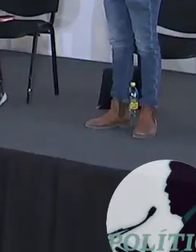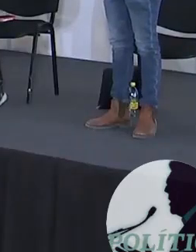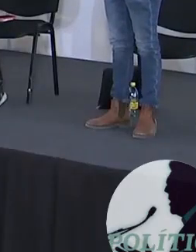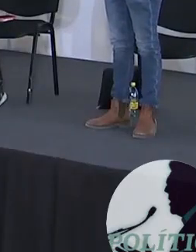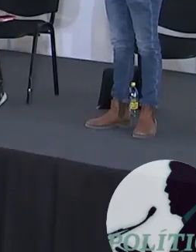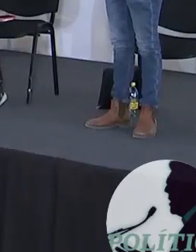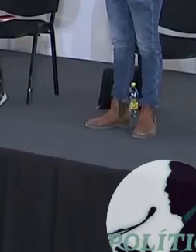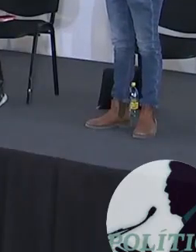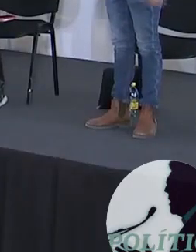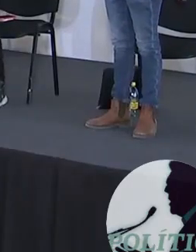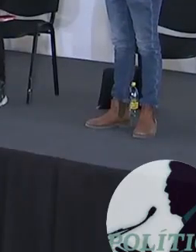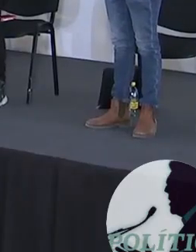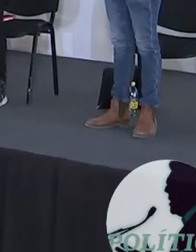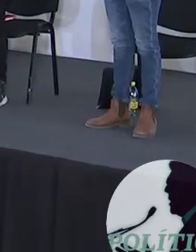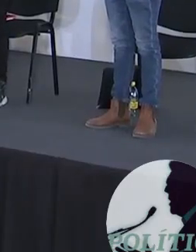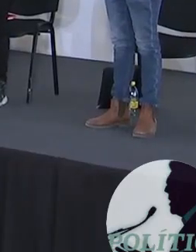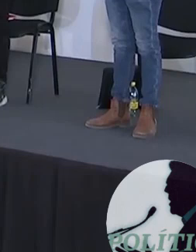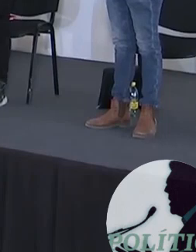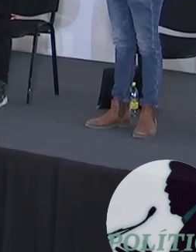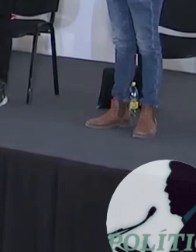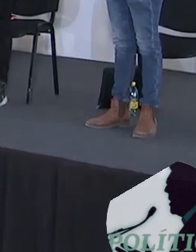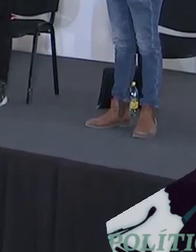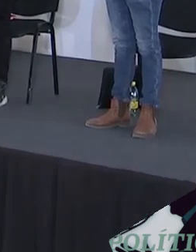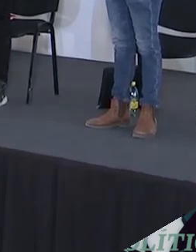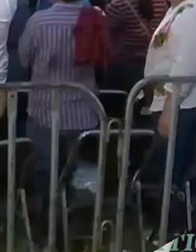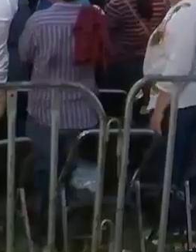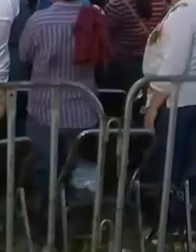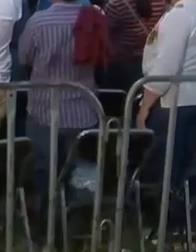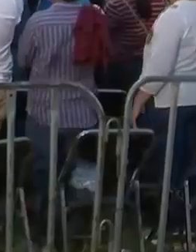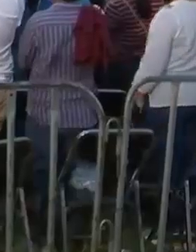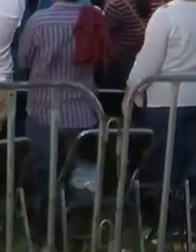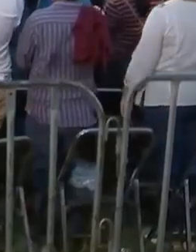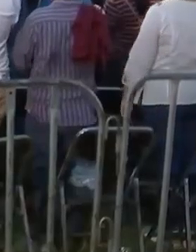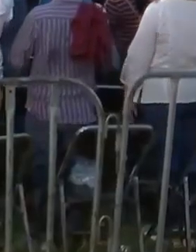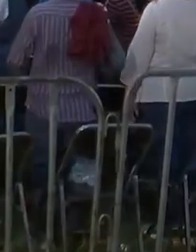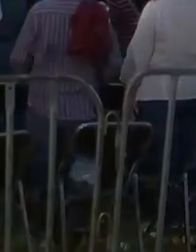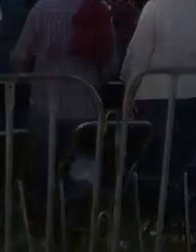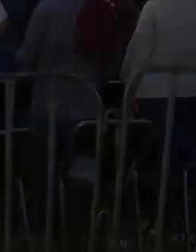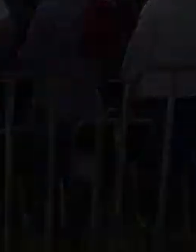Agradecemos a ustedes su amable asistencia, deseándoles que pasen un excelente día.